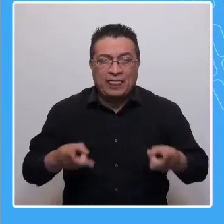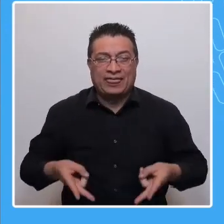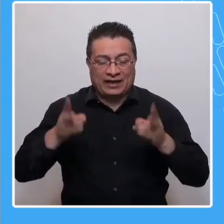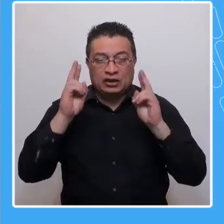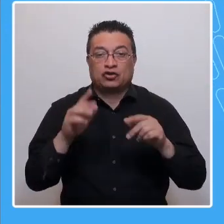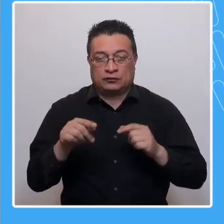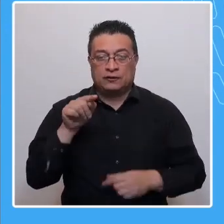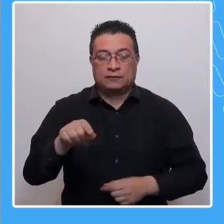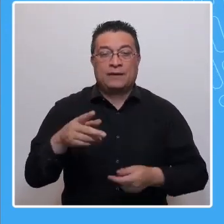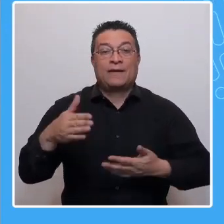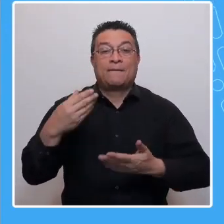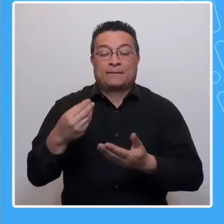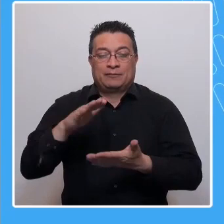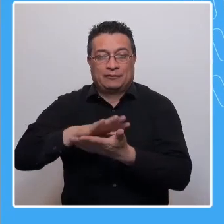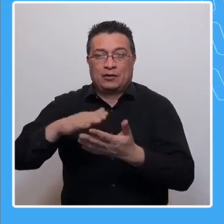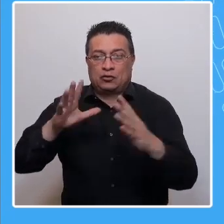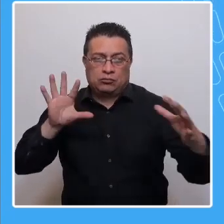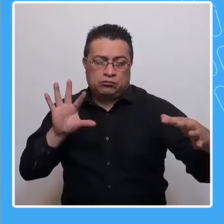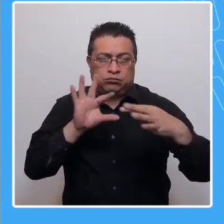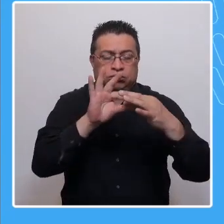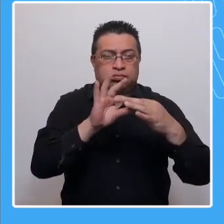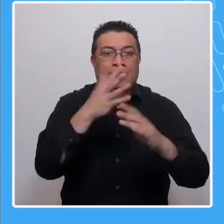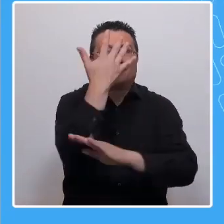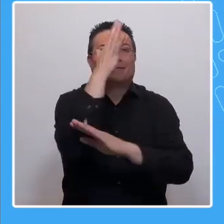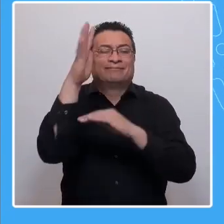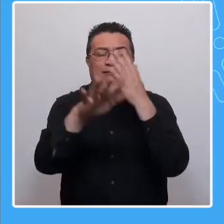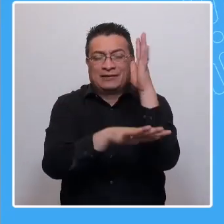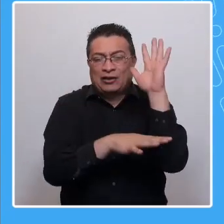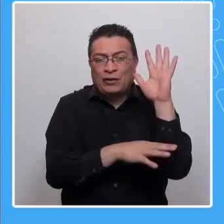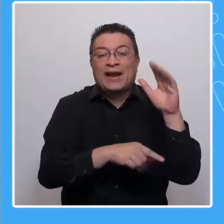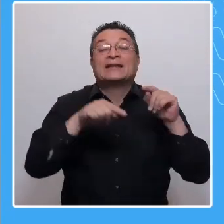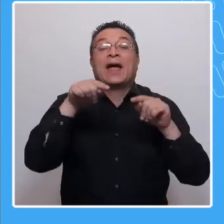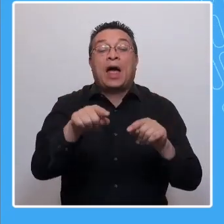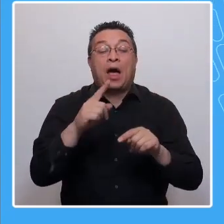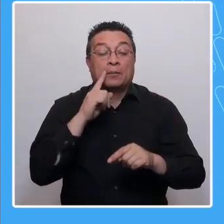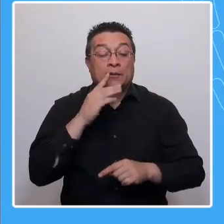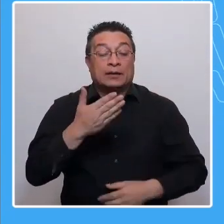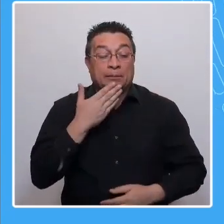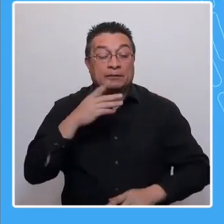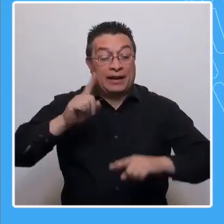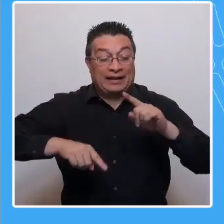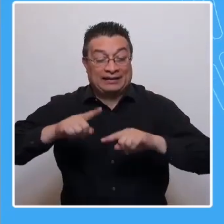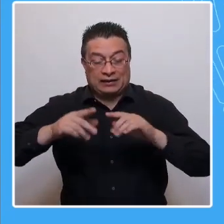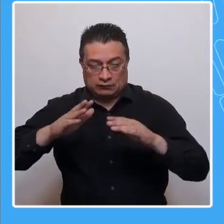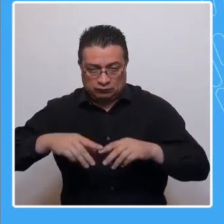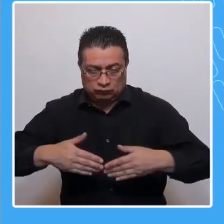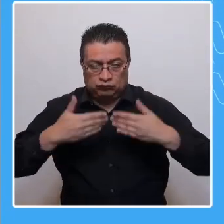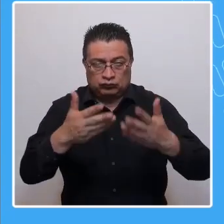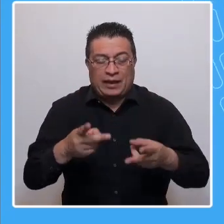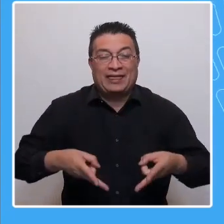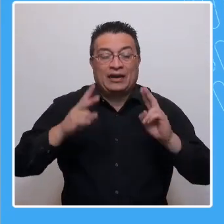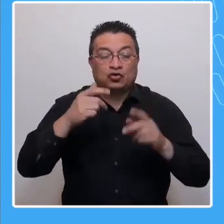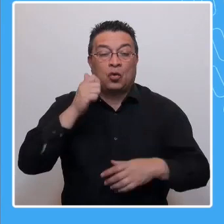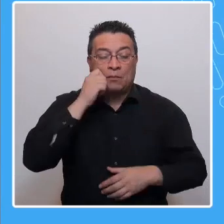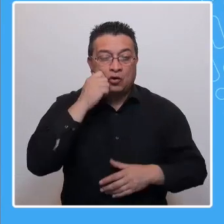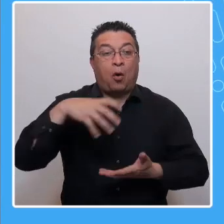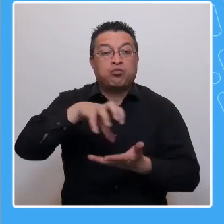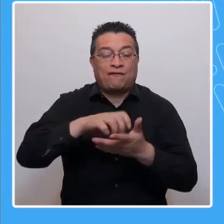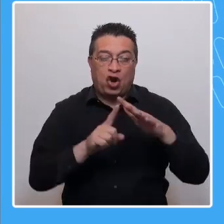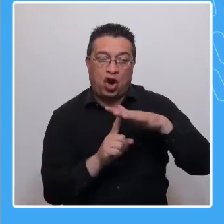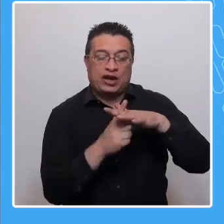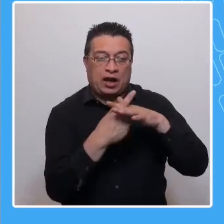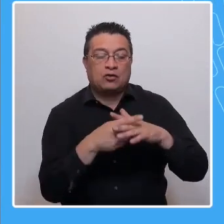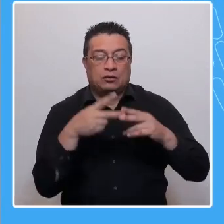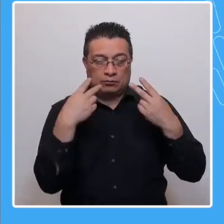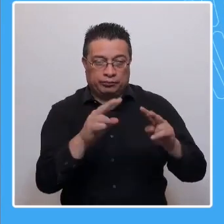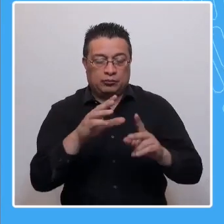con la naturaleza, la restitución por parte del Estado de las tierras, el derecho humano y colectivo de los pueblos originarios con pertinencia